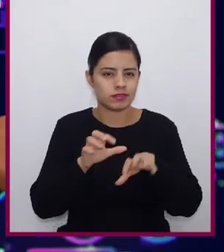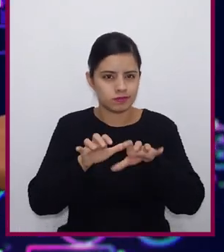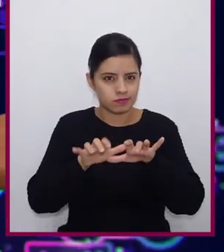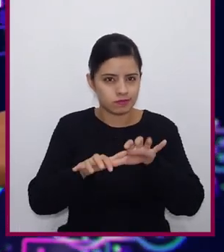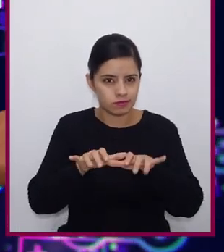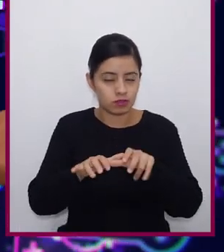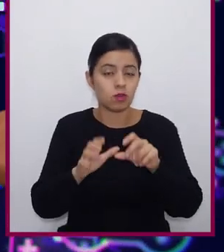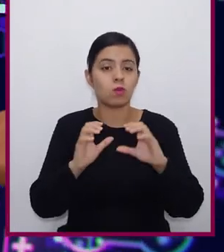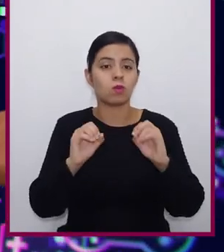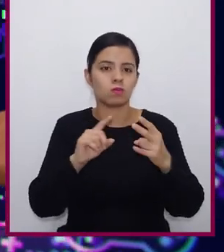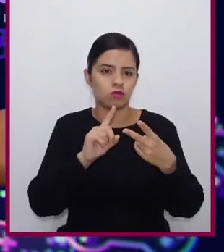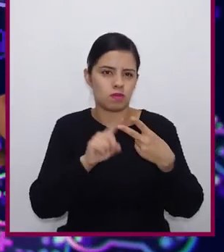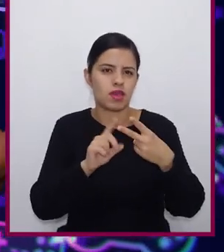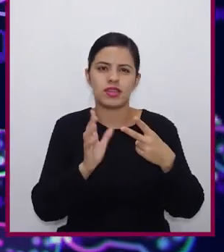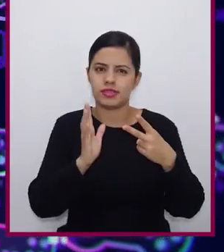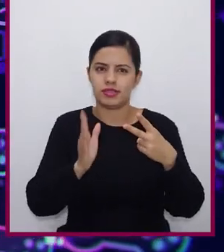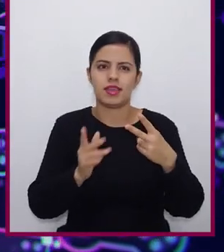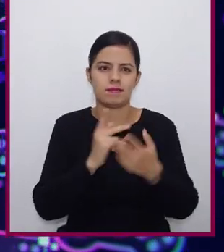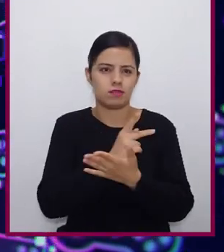programa en sí mismo.